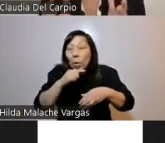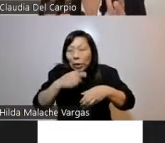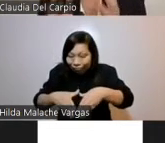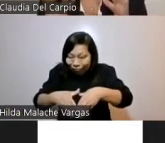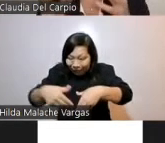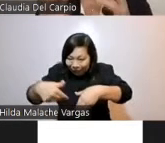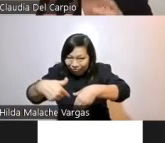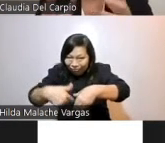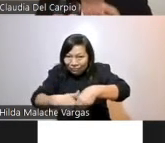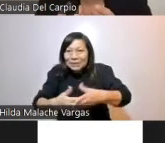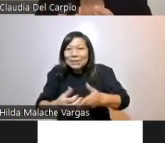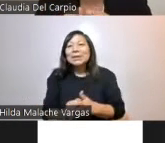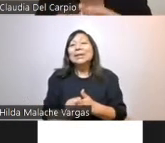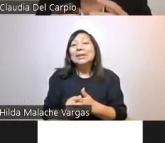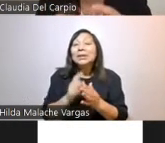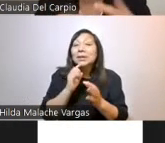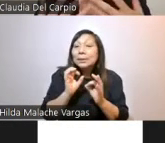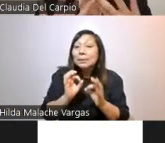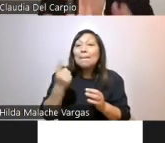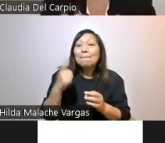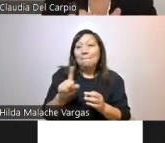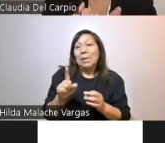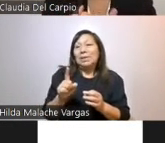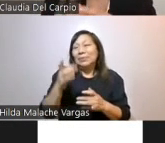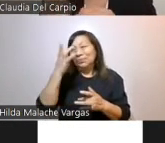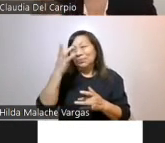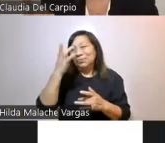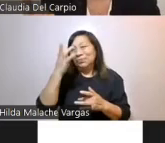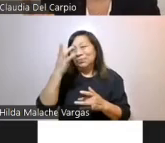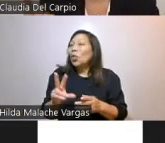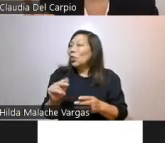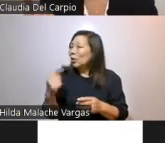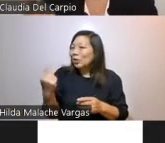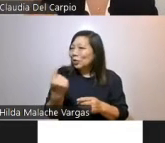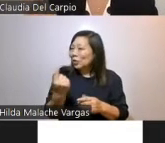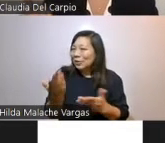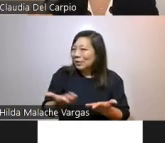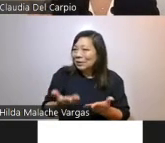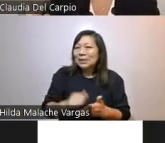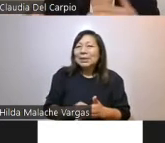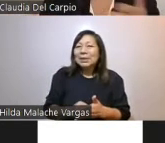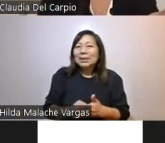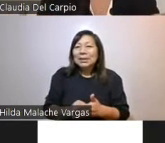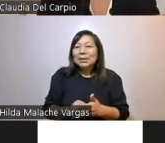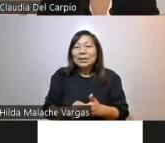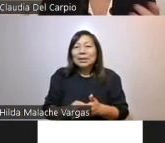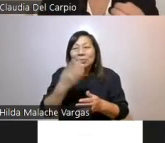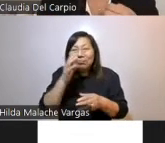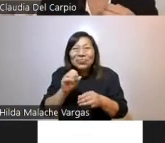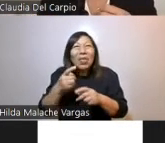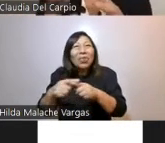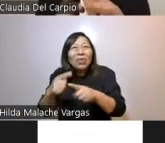por sí es un factor de riesgo para las infecciones vaginales. No solamente las infecciones de transmisión